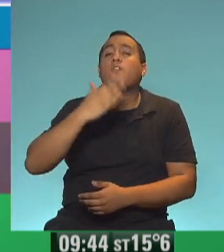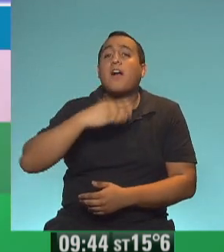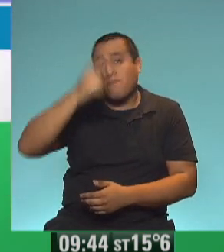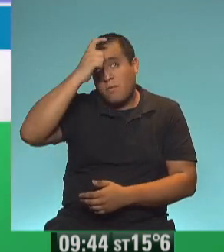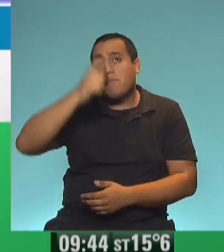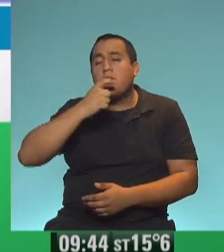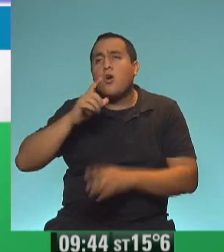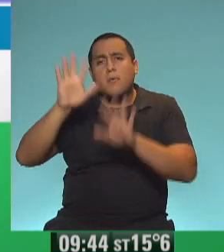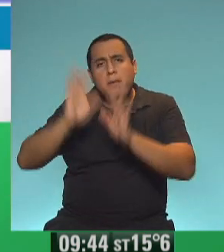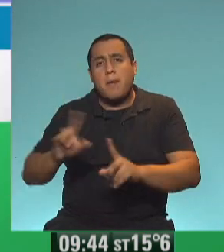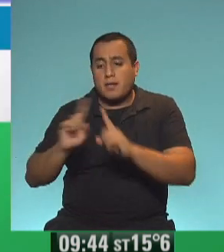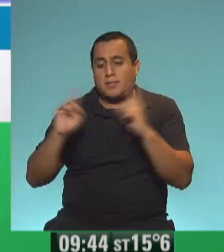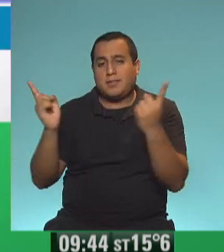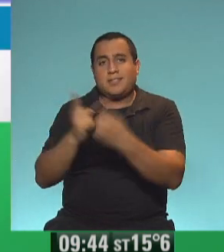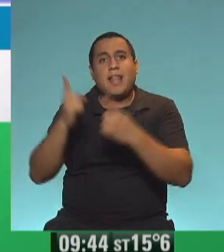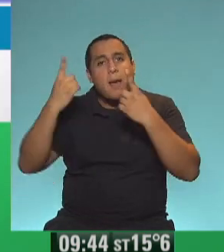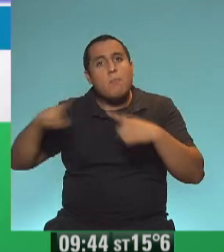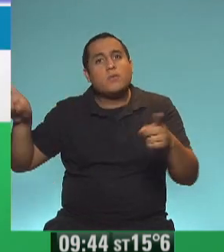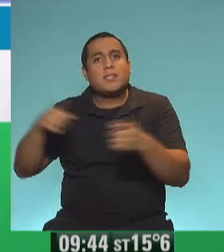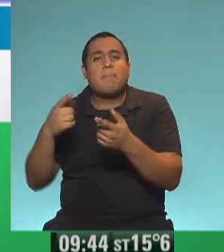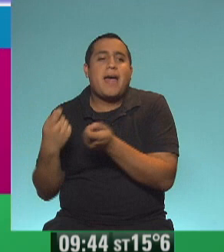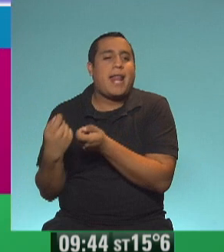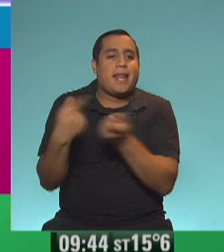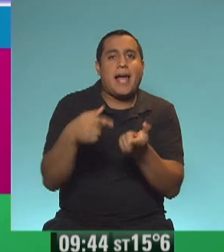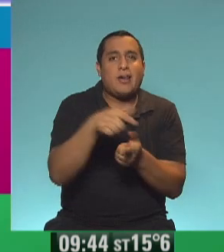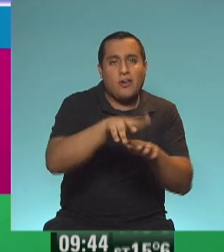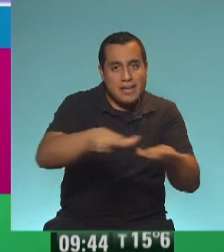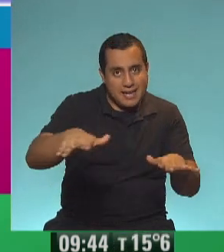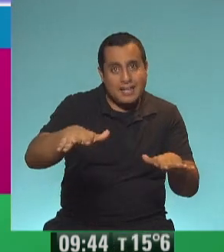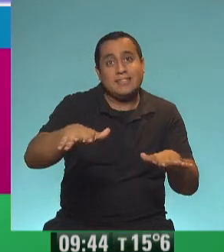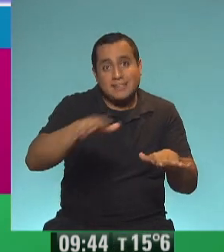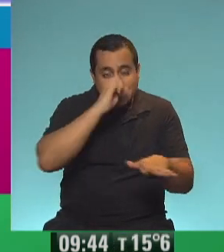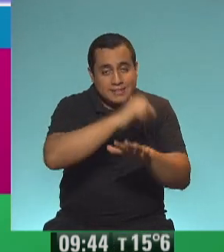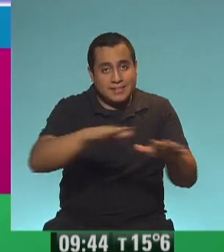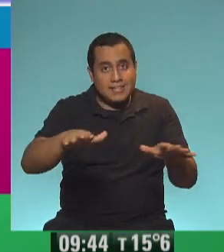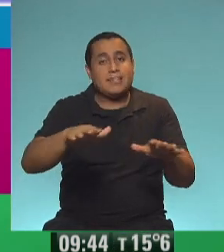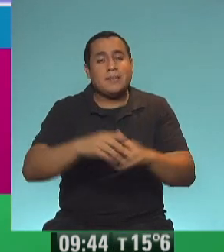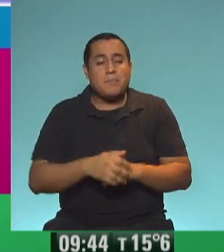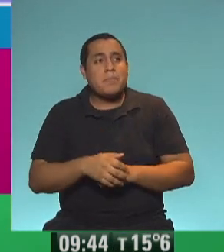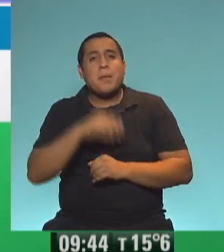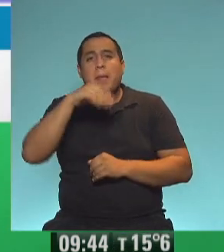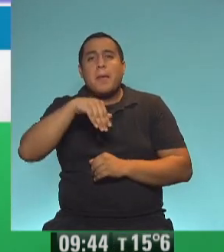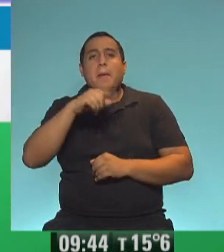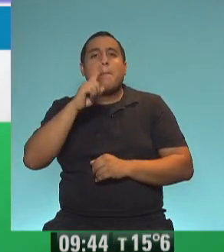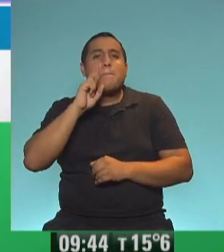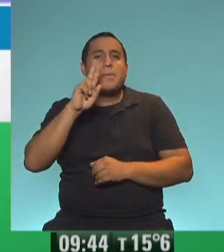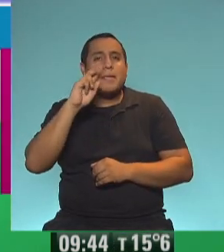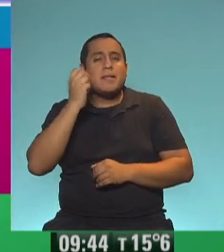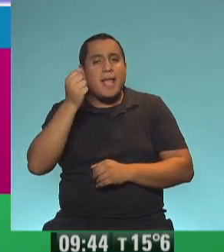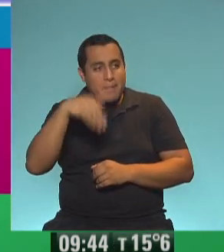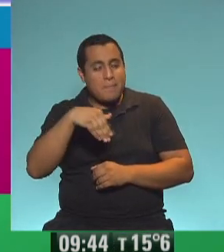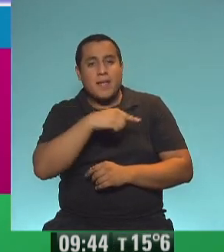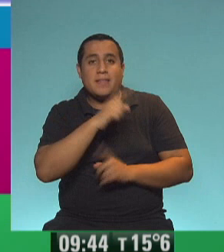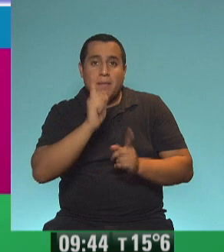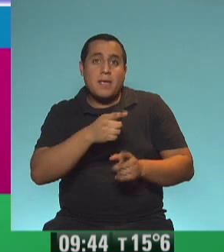música como regalo al jardín y Miriam Euro, que era la mamá, una